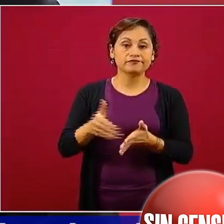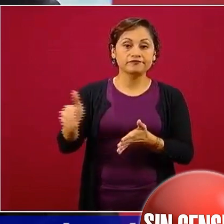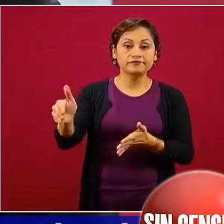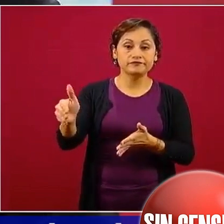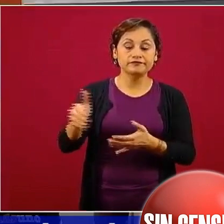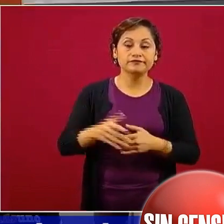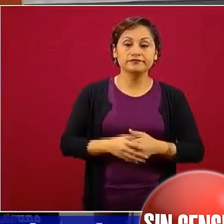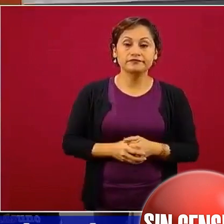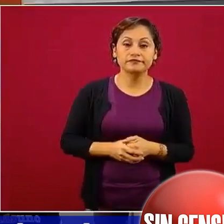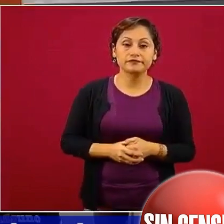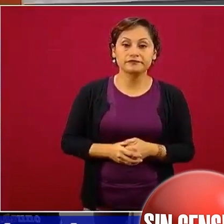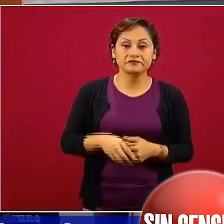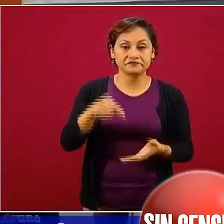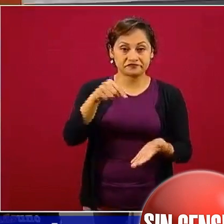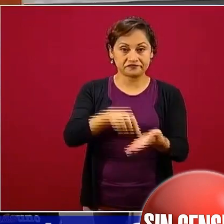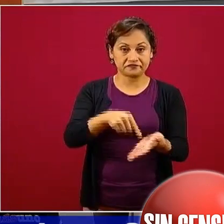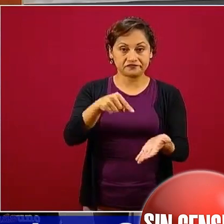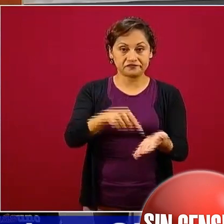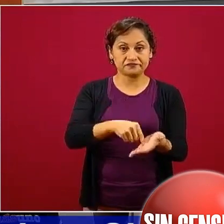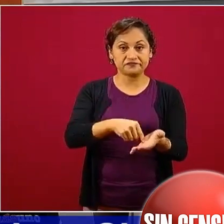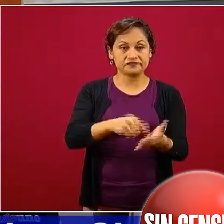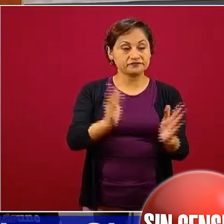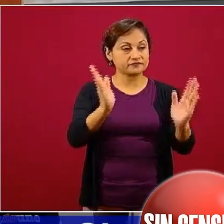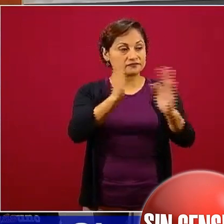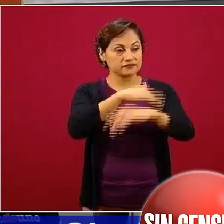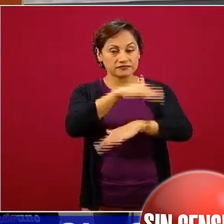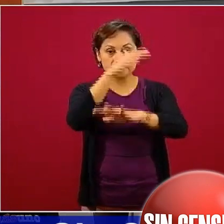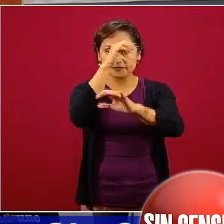a partir de esos acuerdos de paz